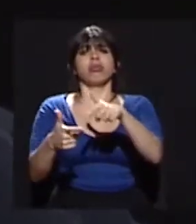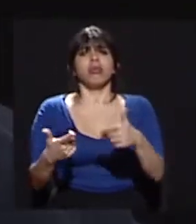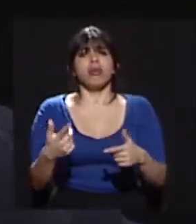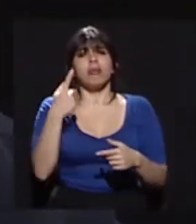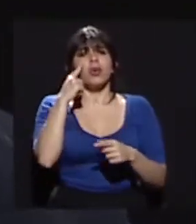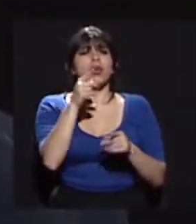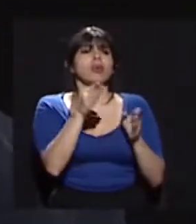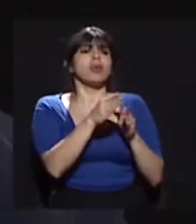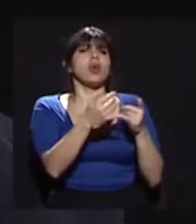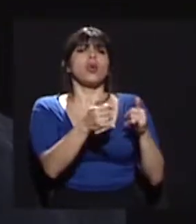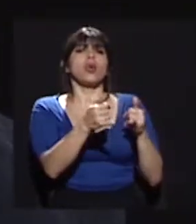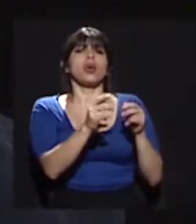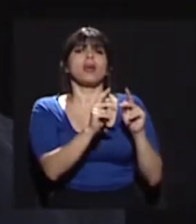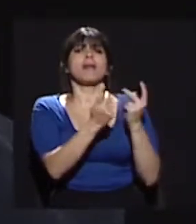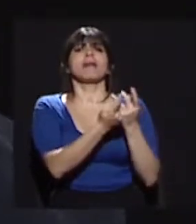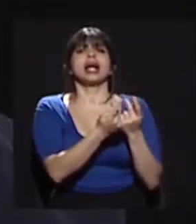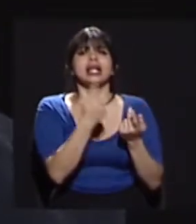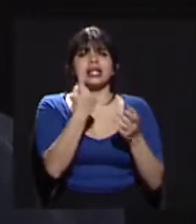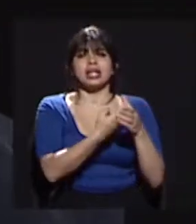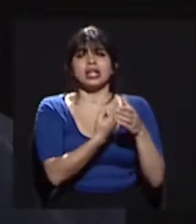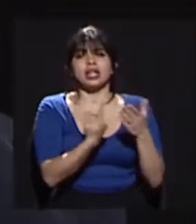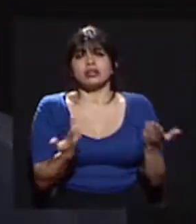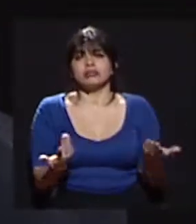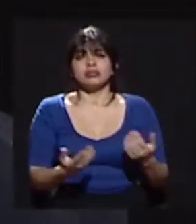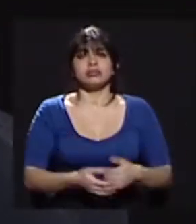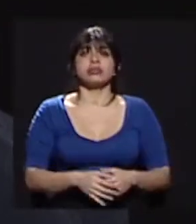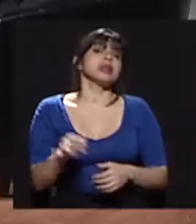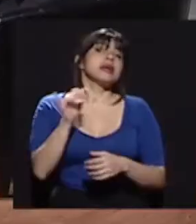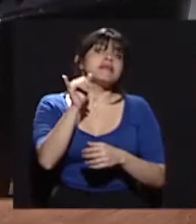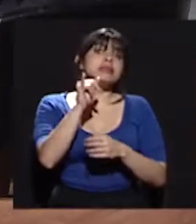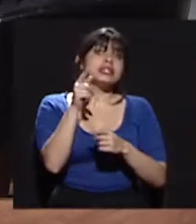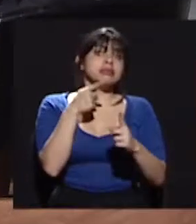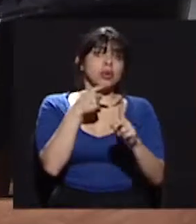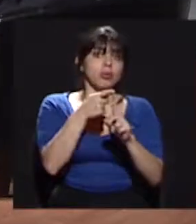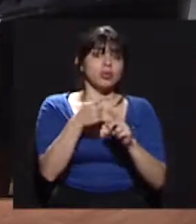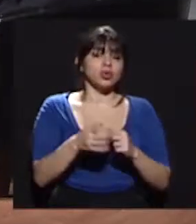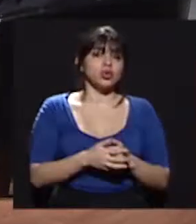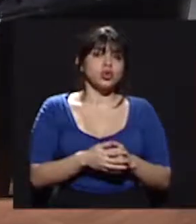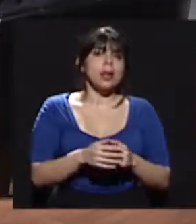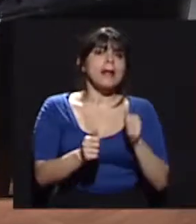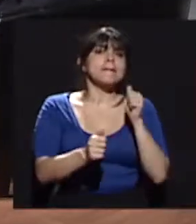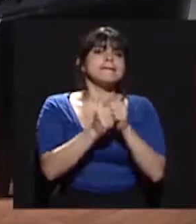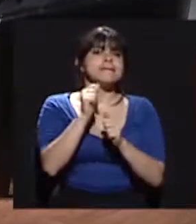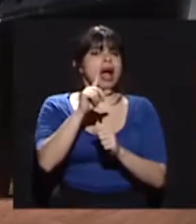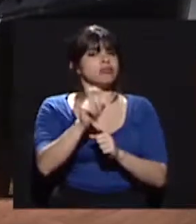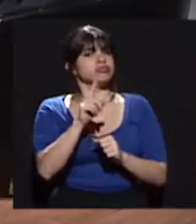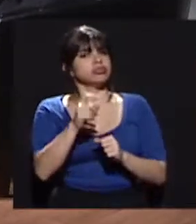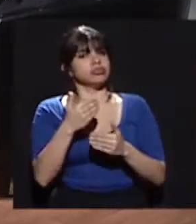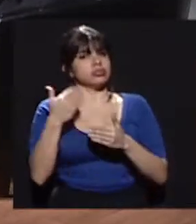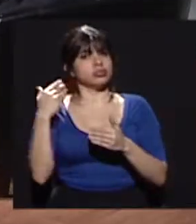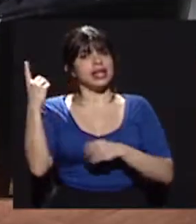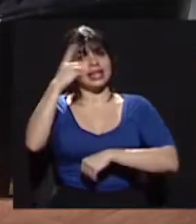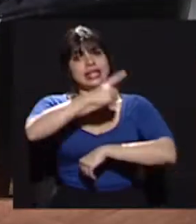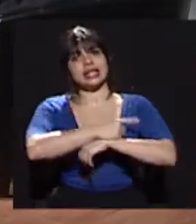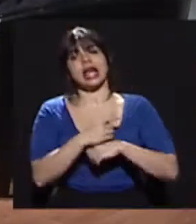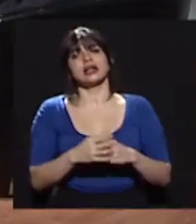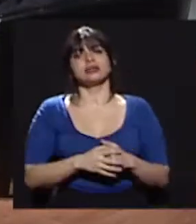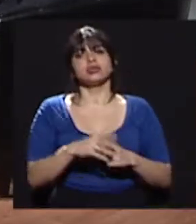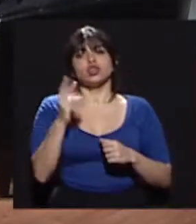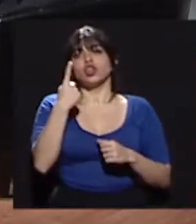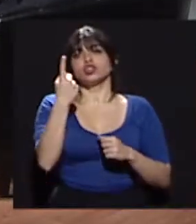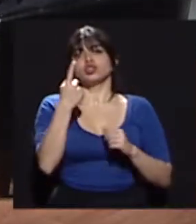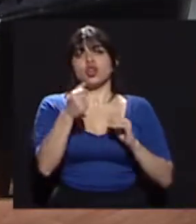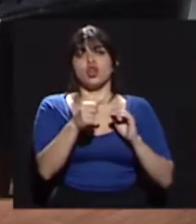una jugada pequeña de orden partir político partidos tal vez en ese mismo punto y de lo que más se ha cuestionado en estos días más allá del